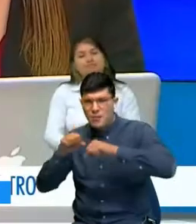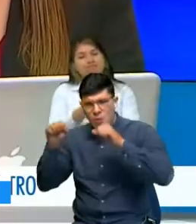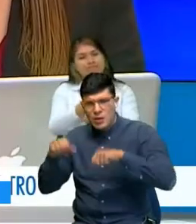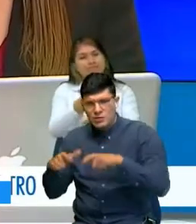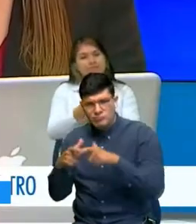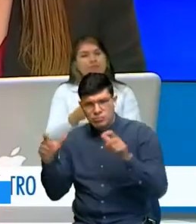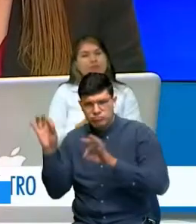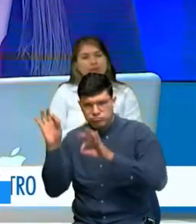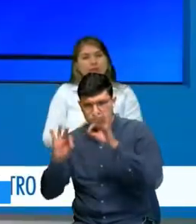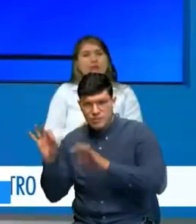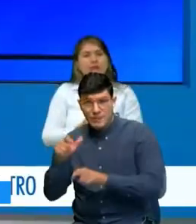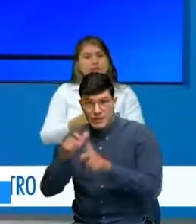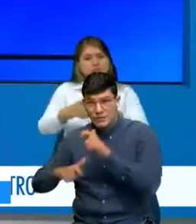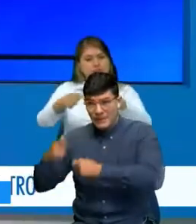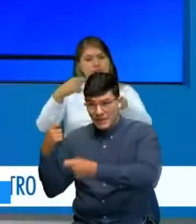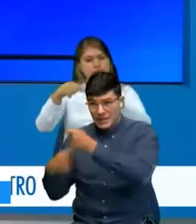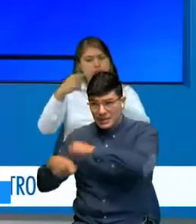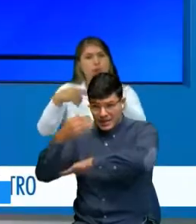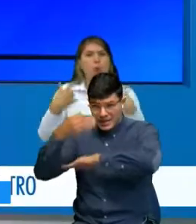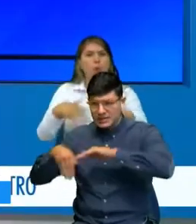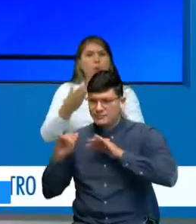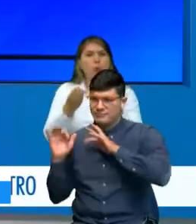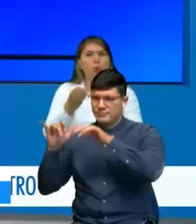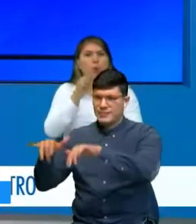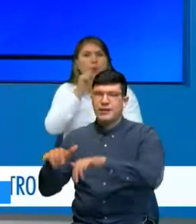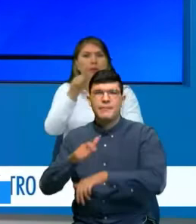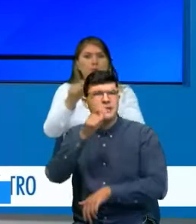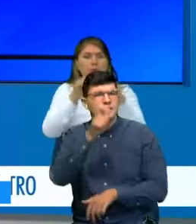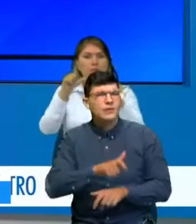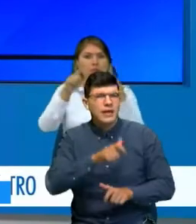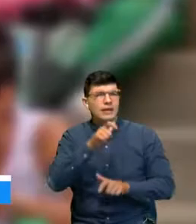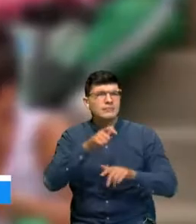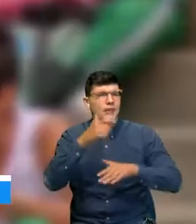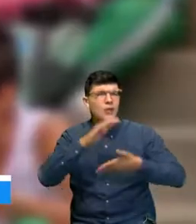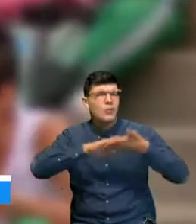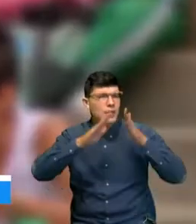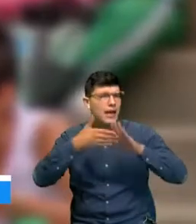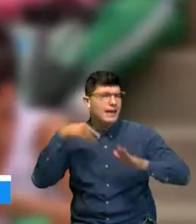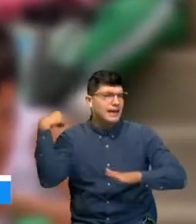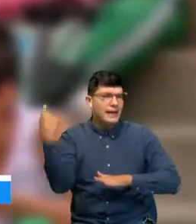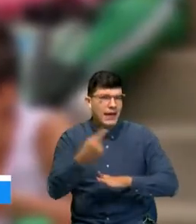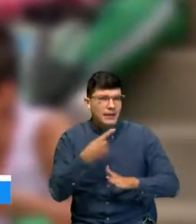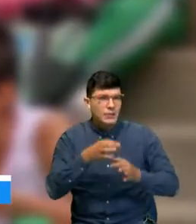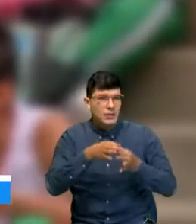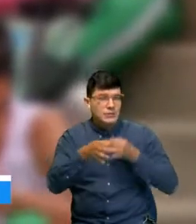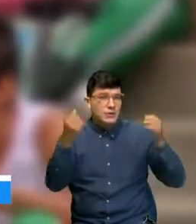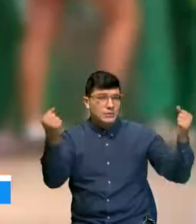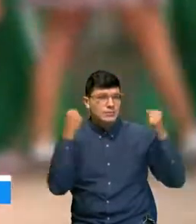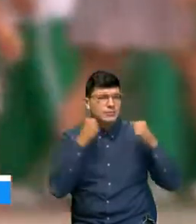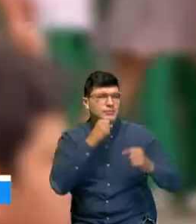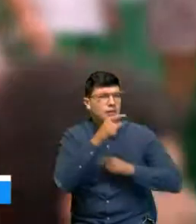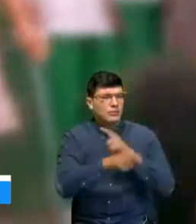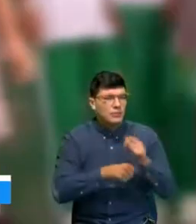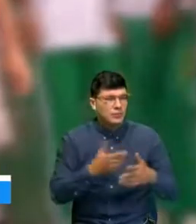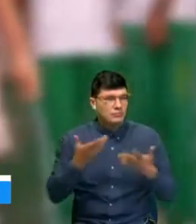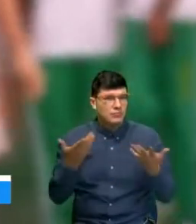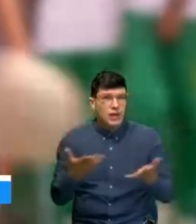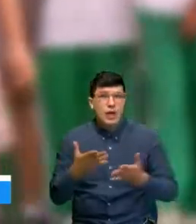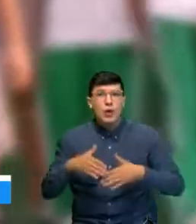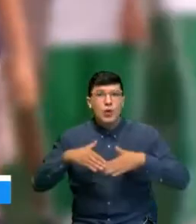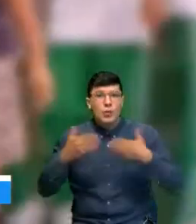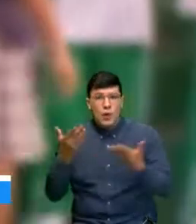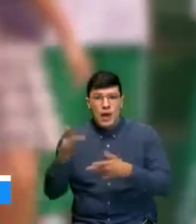ser ordenadamente y vino la pregunta de los televidentes cómo implementar la jornada única sin quitarle las canchas a los